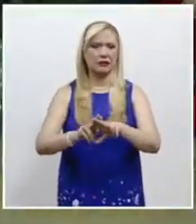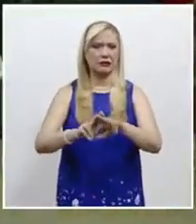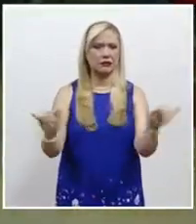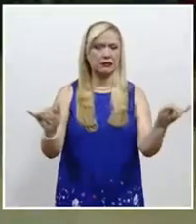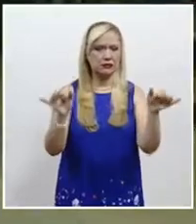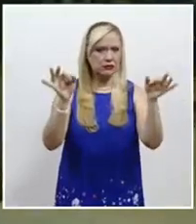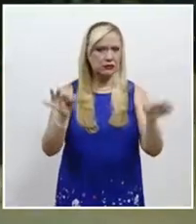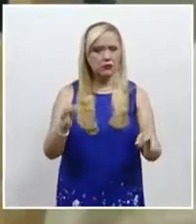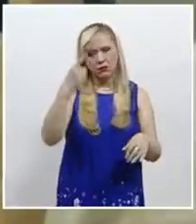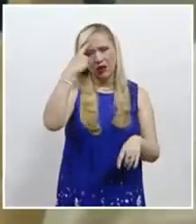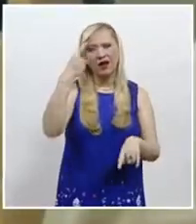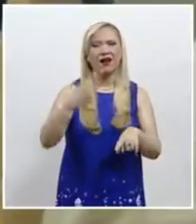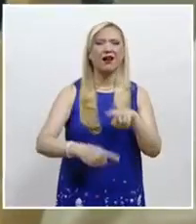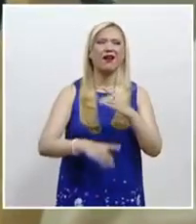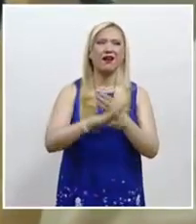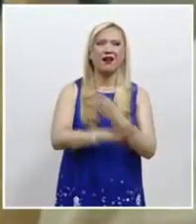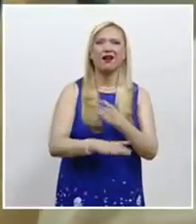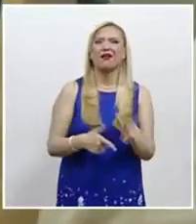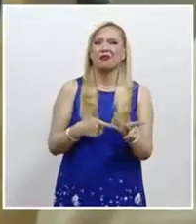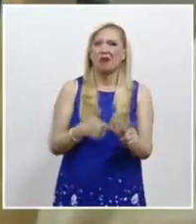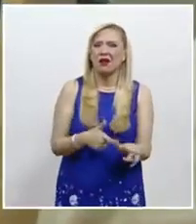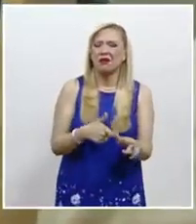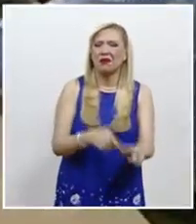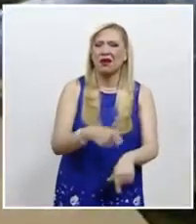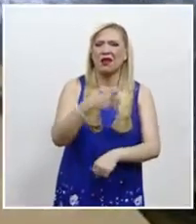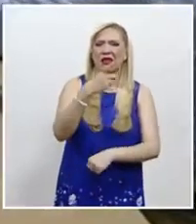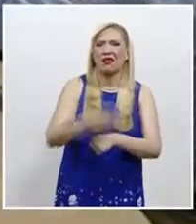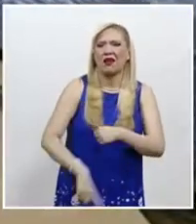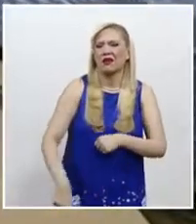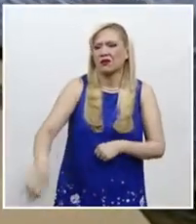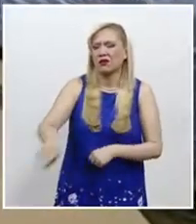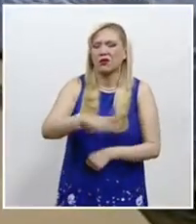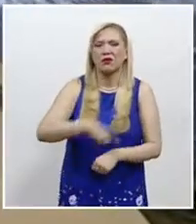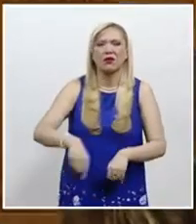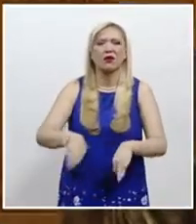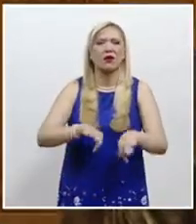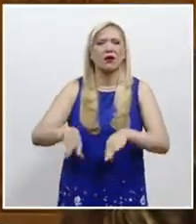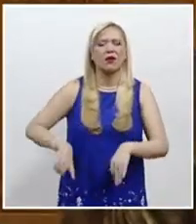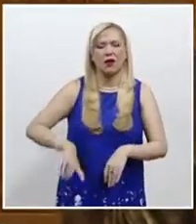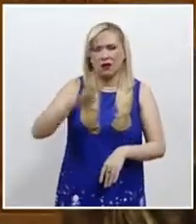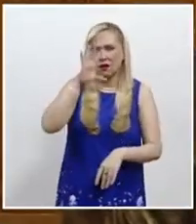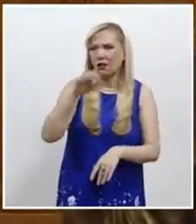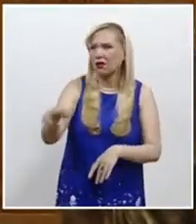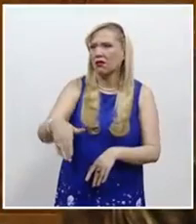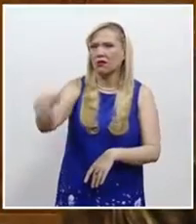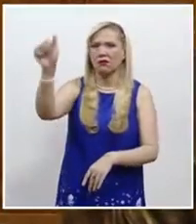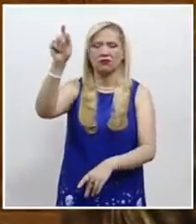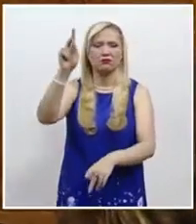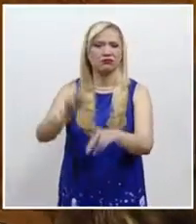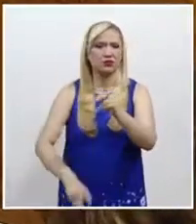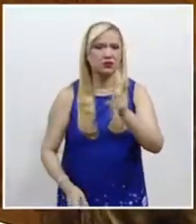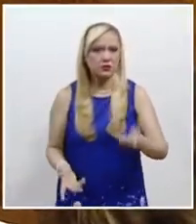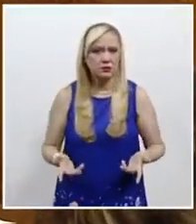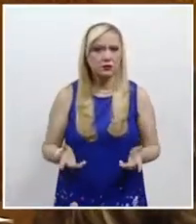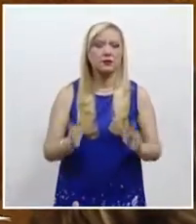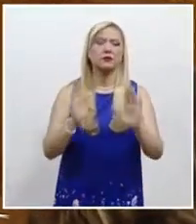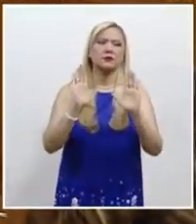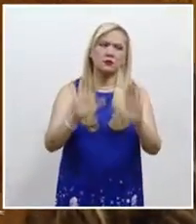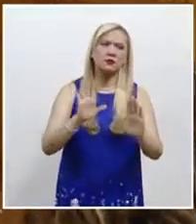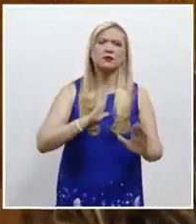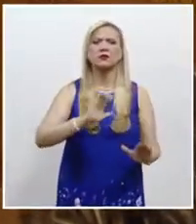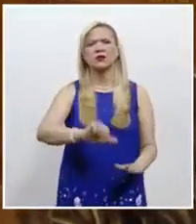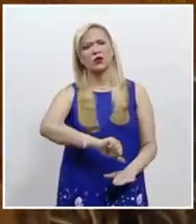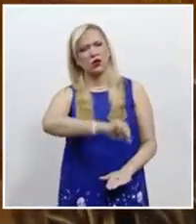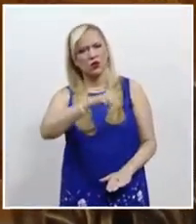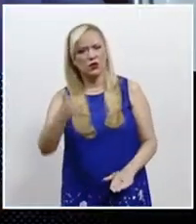finalidad de prevenir que se continúe con el daño a la administración pública. De acuerdo con la sala, aunque hay otras